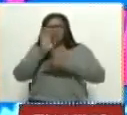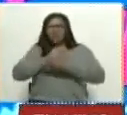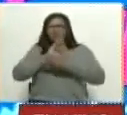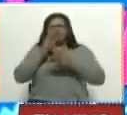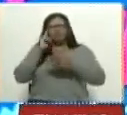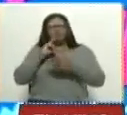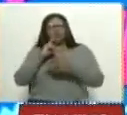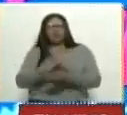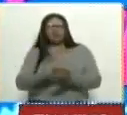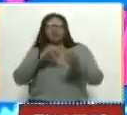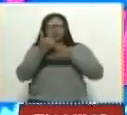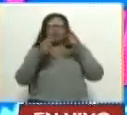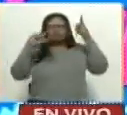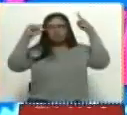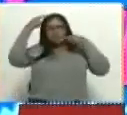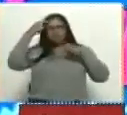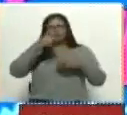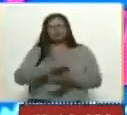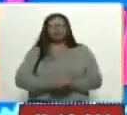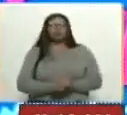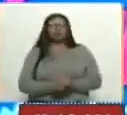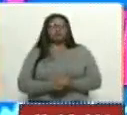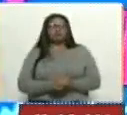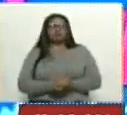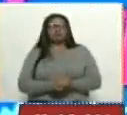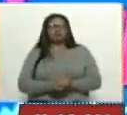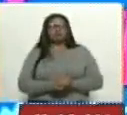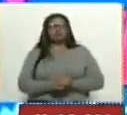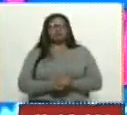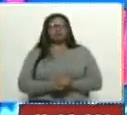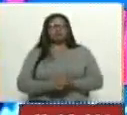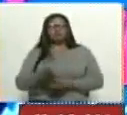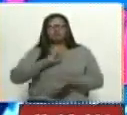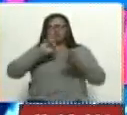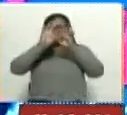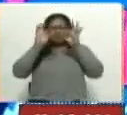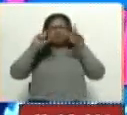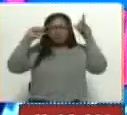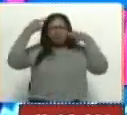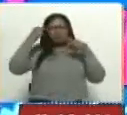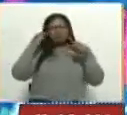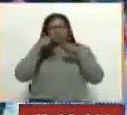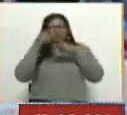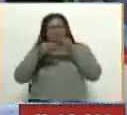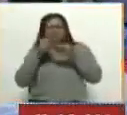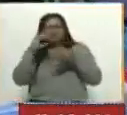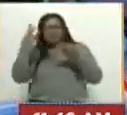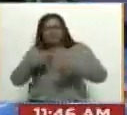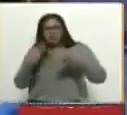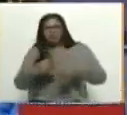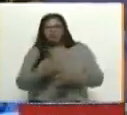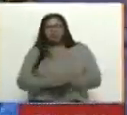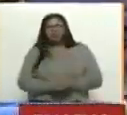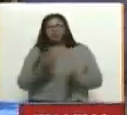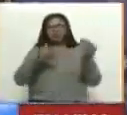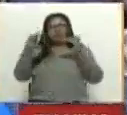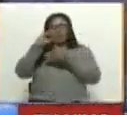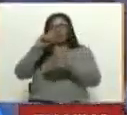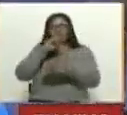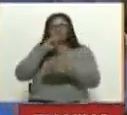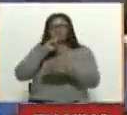está el proyecto chavista cada venezolano es Chávez hecho realidad y colectivamente vamos a superar esas